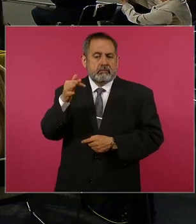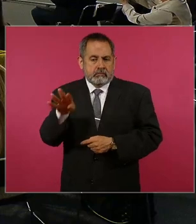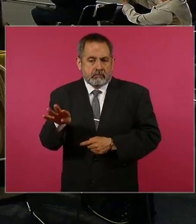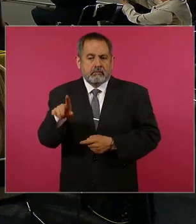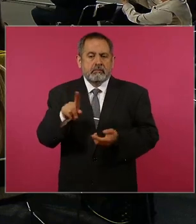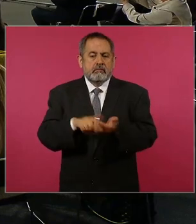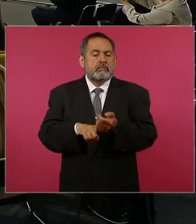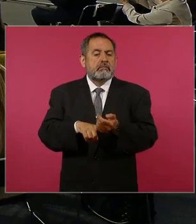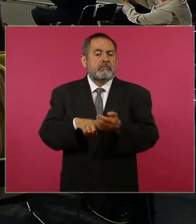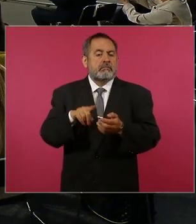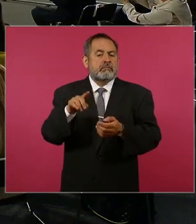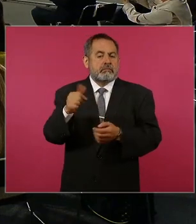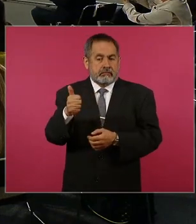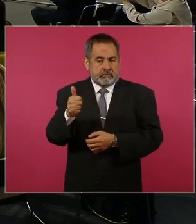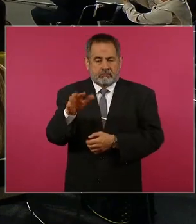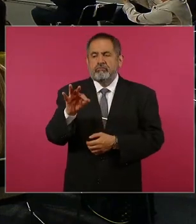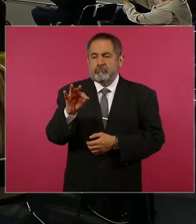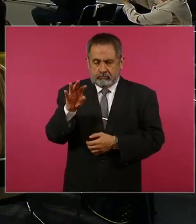49.6.